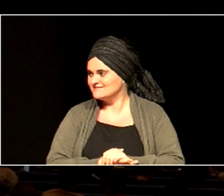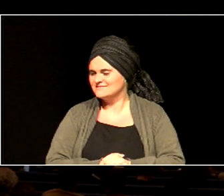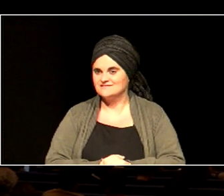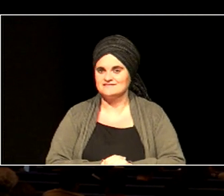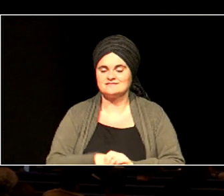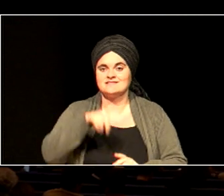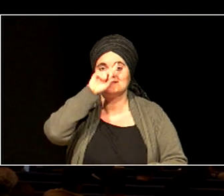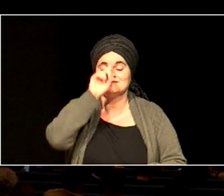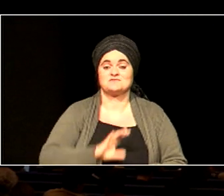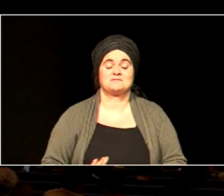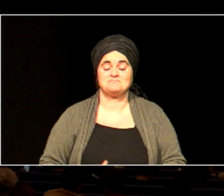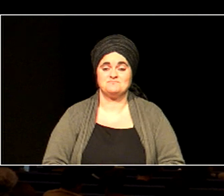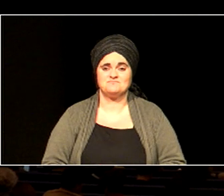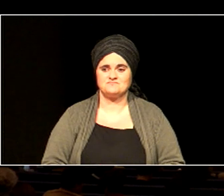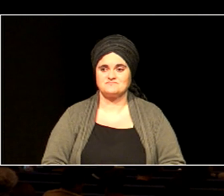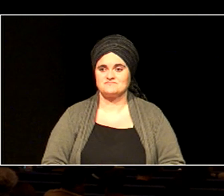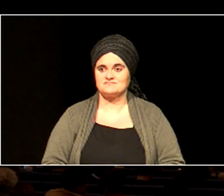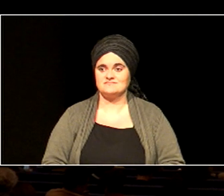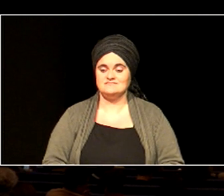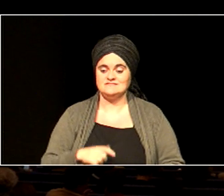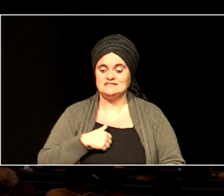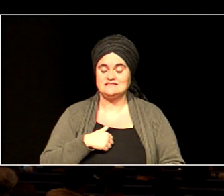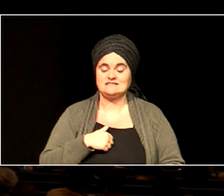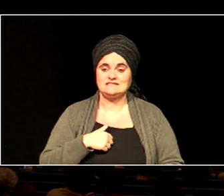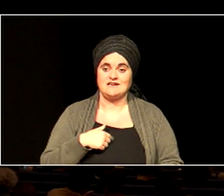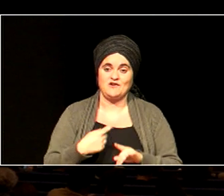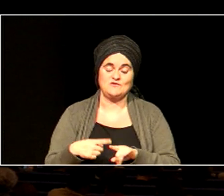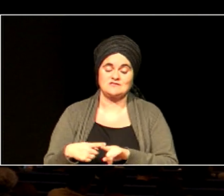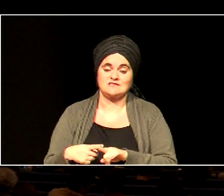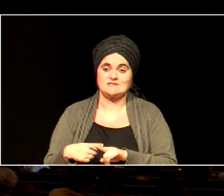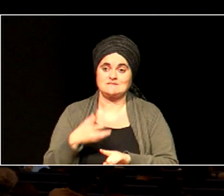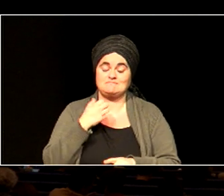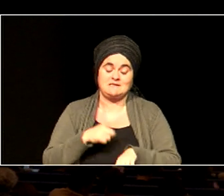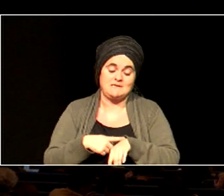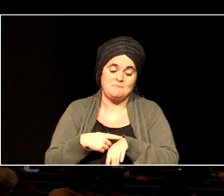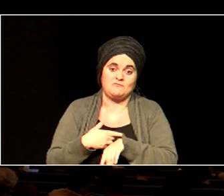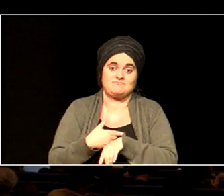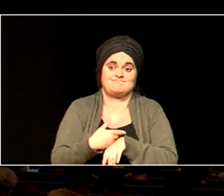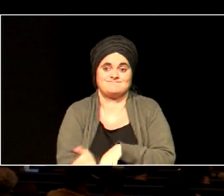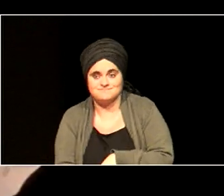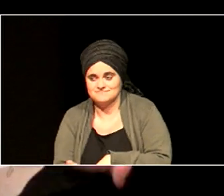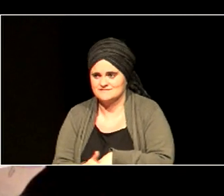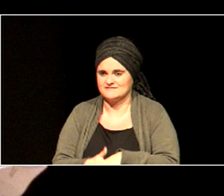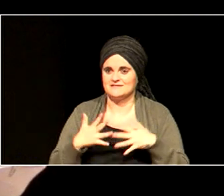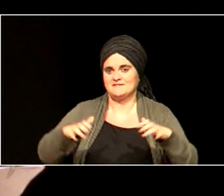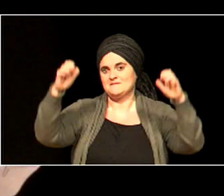no sé, pues no sé si me he quedado con cosas, si me ha pasado el tiempo, siento si os he